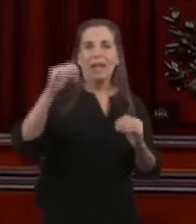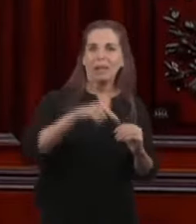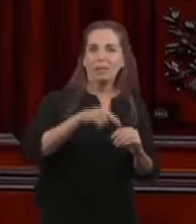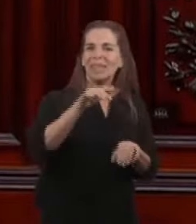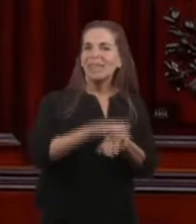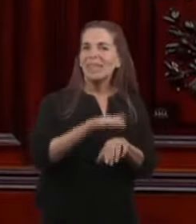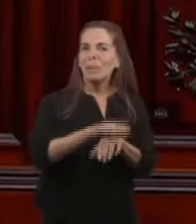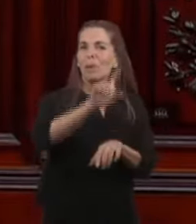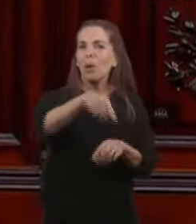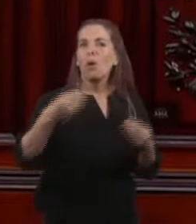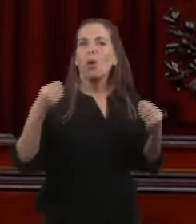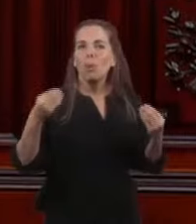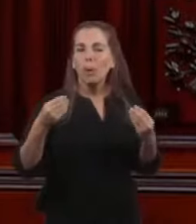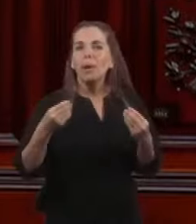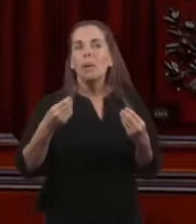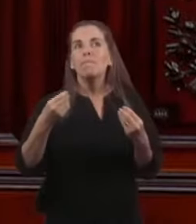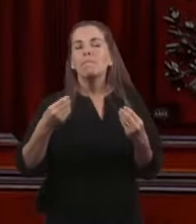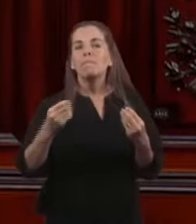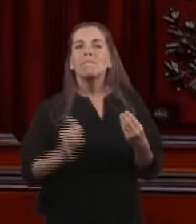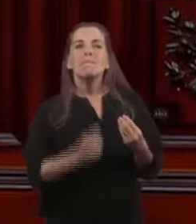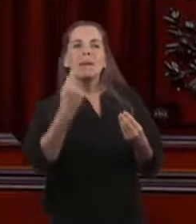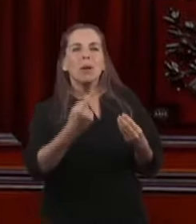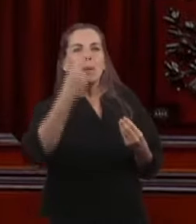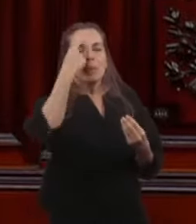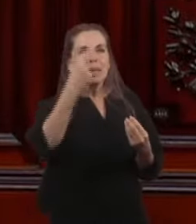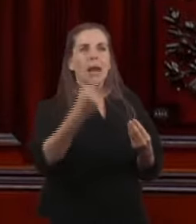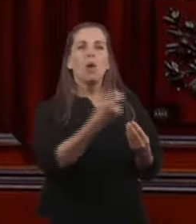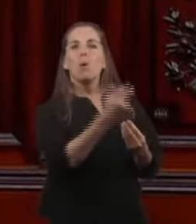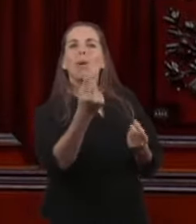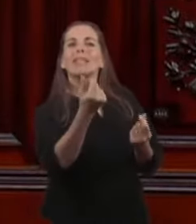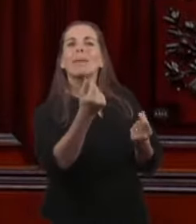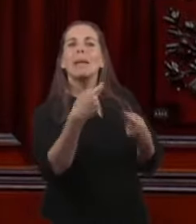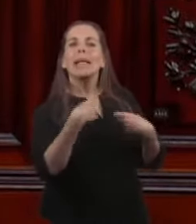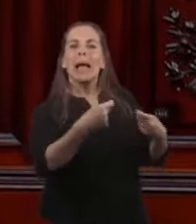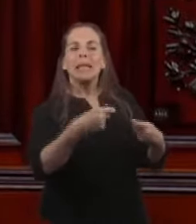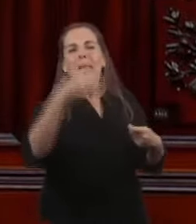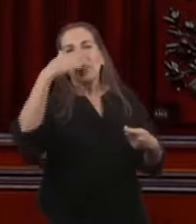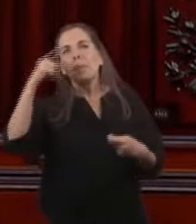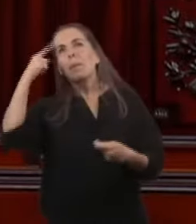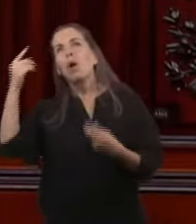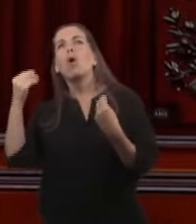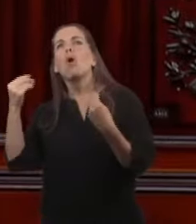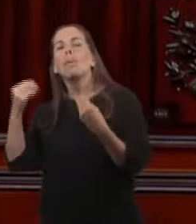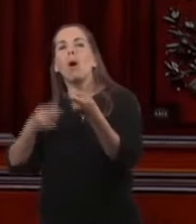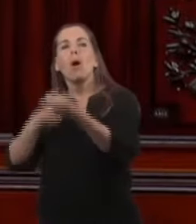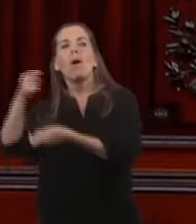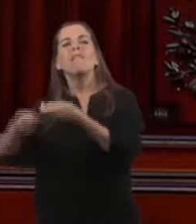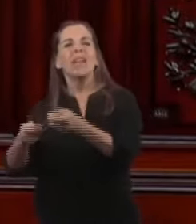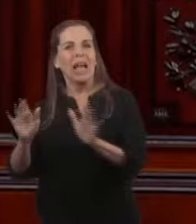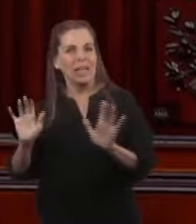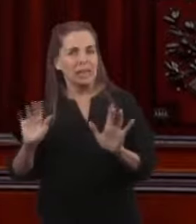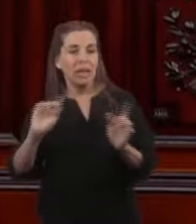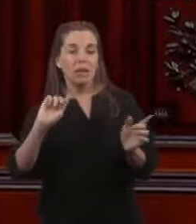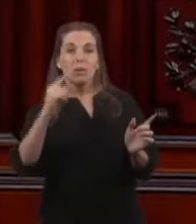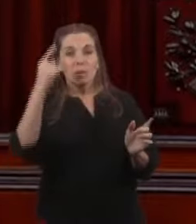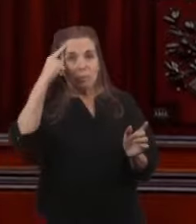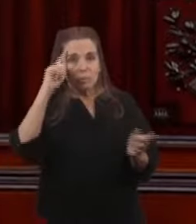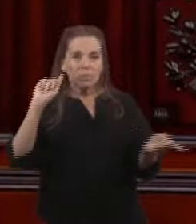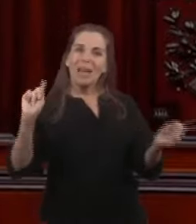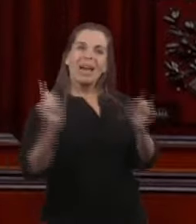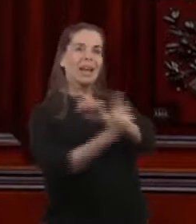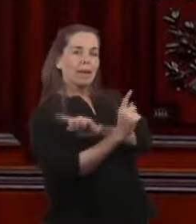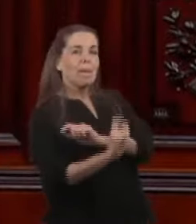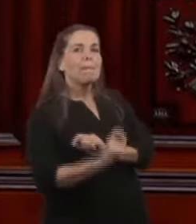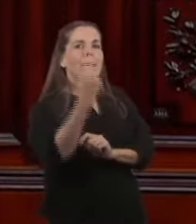de primero cuánto gastar y después ver cómo financiarlo nosotros vamos a hacerlo al revés pensando